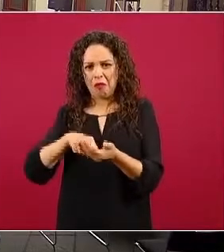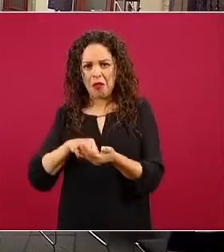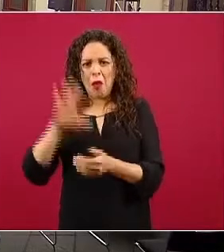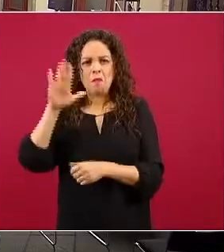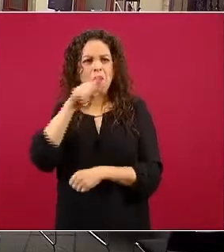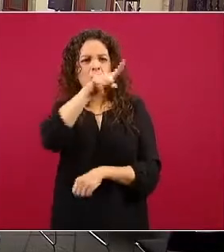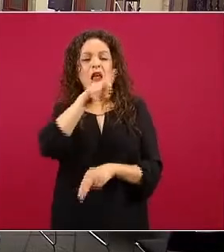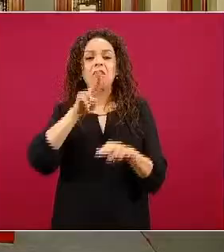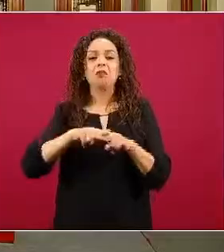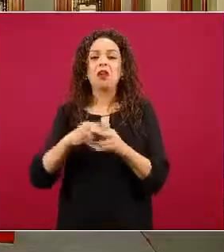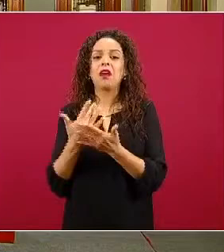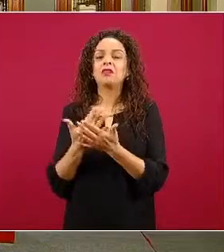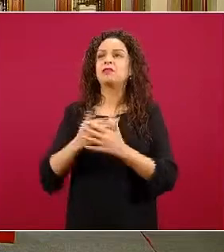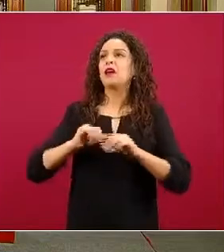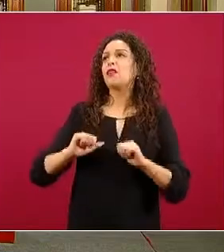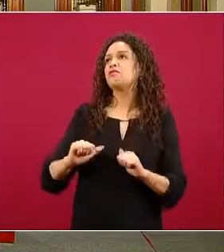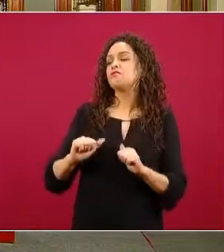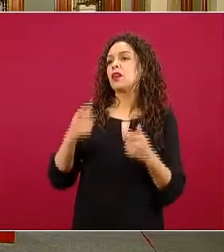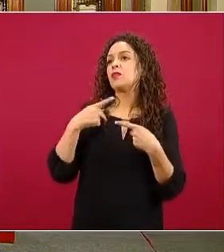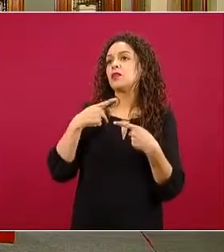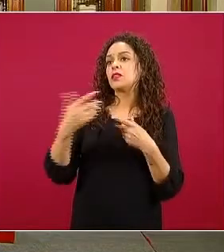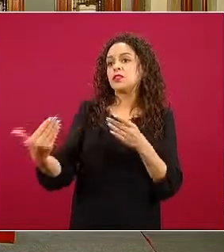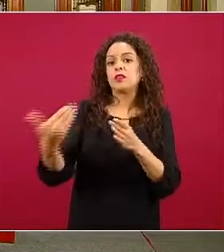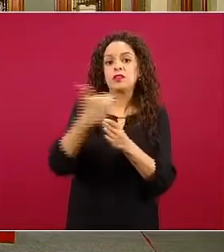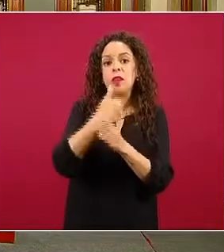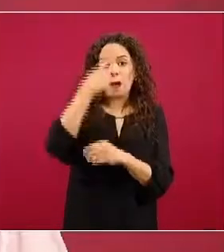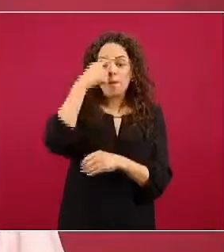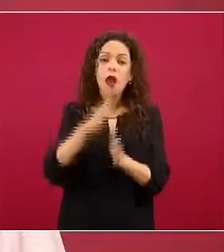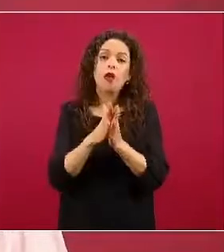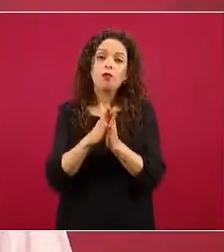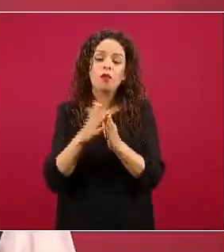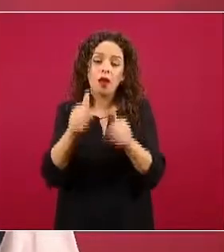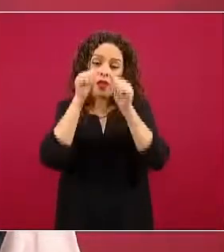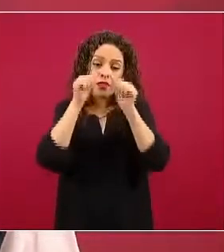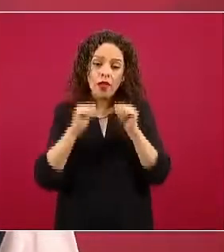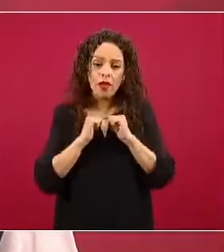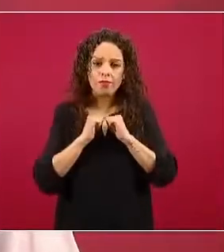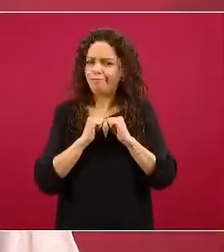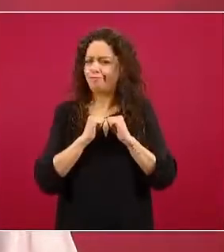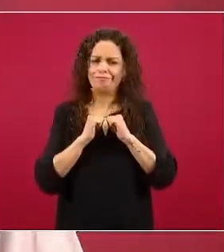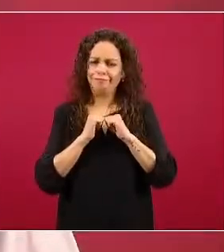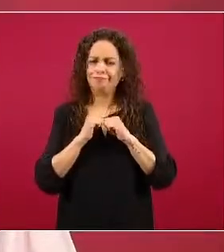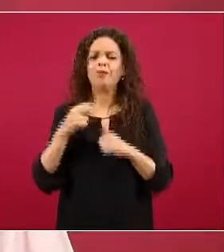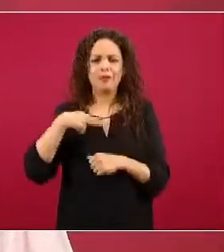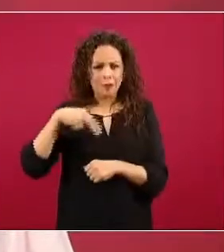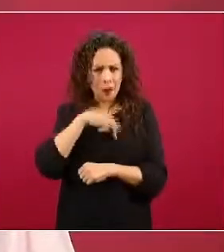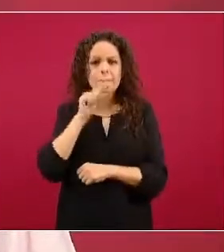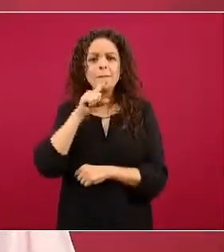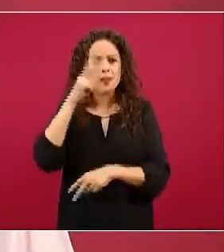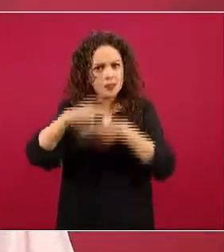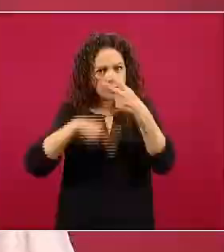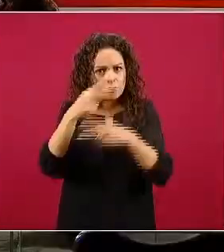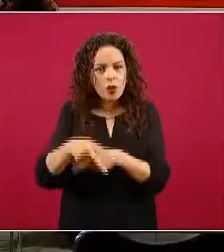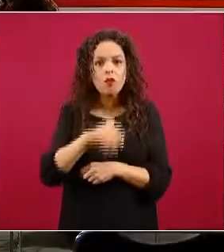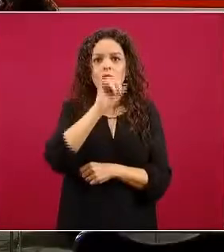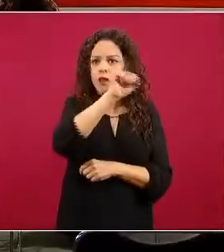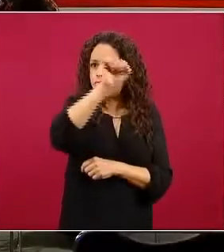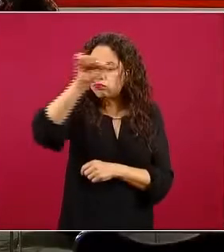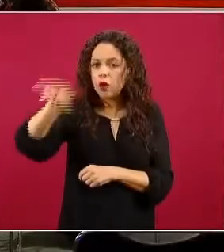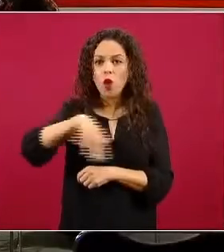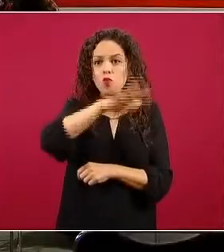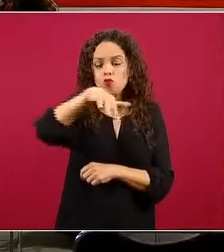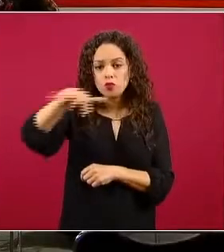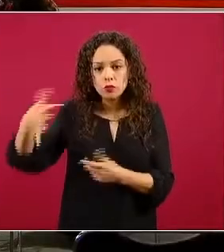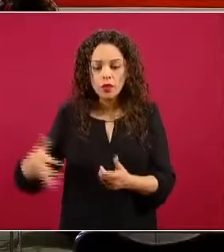que lleguen las personas a recibir atención. No, también los estamos buscando, pero no a todos les vamos a hacer